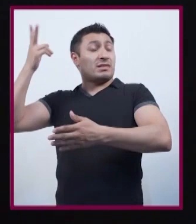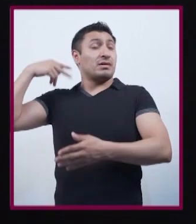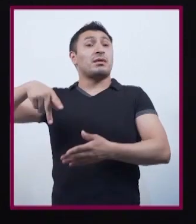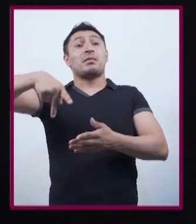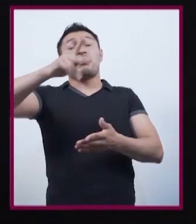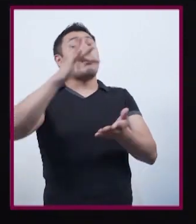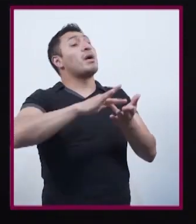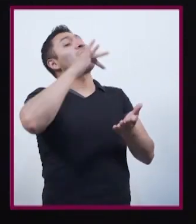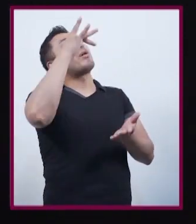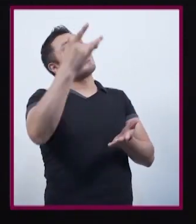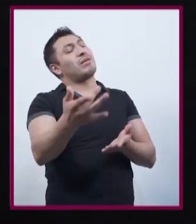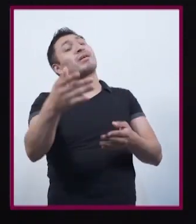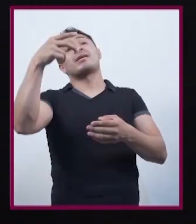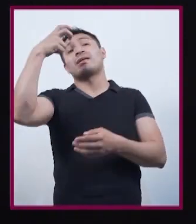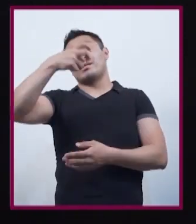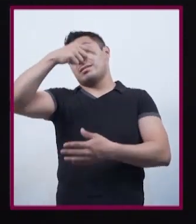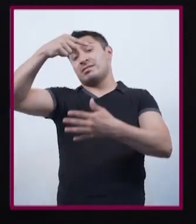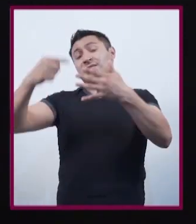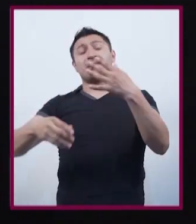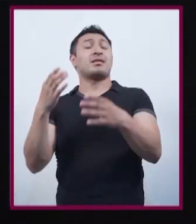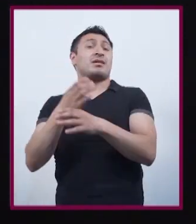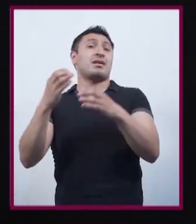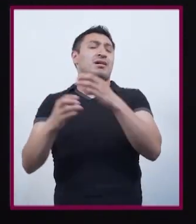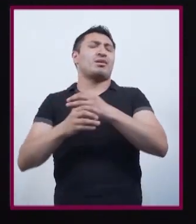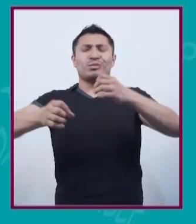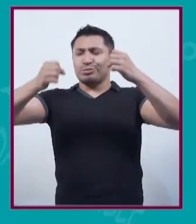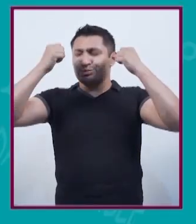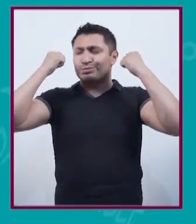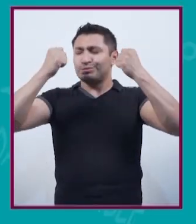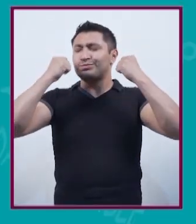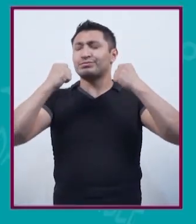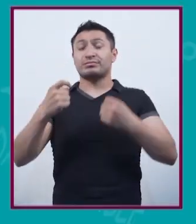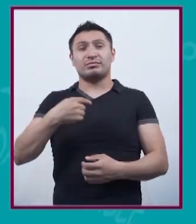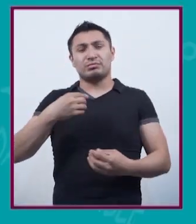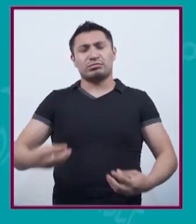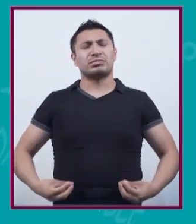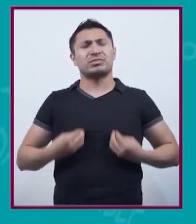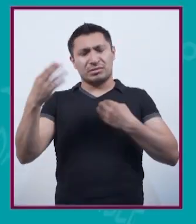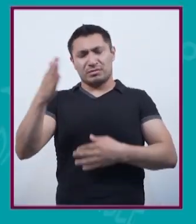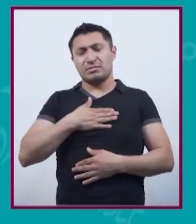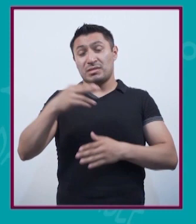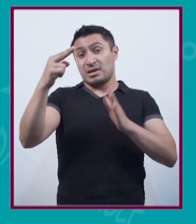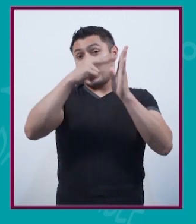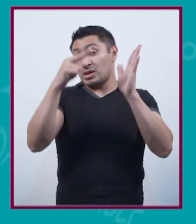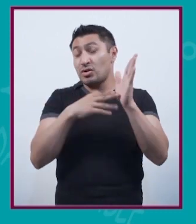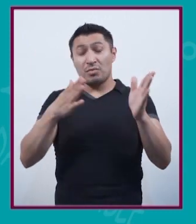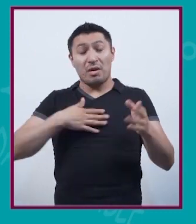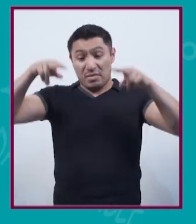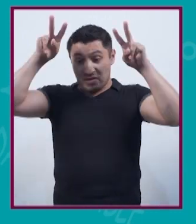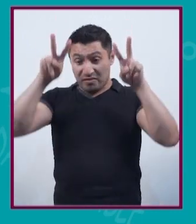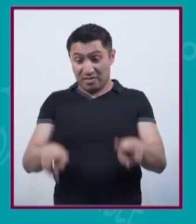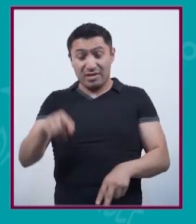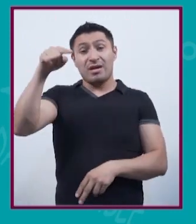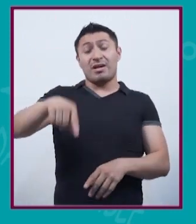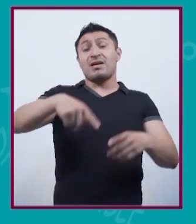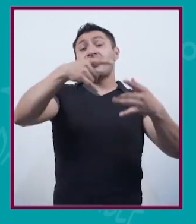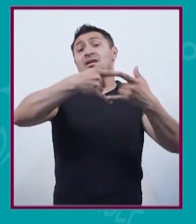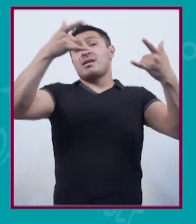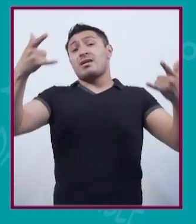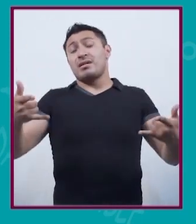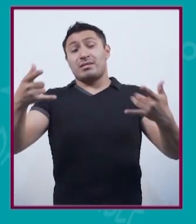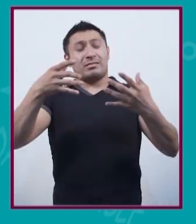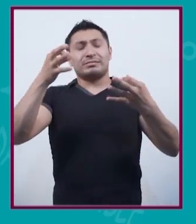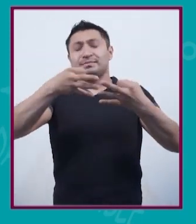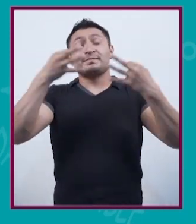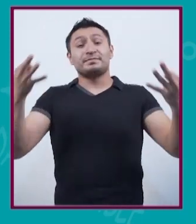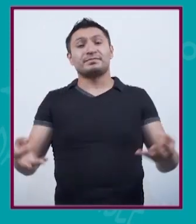de nuestro país escribiendo a bordo de un barco lo siguiente: pero gracias, sobre todo por estas cosas profundas. Viví con mi